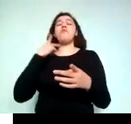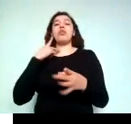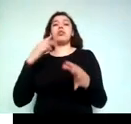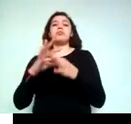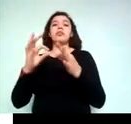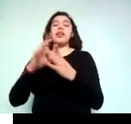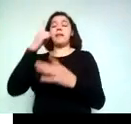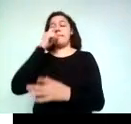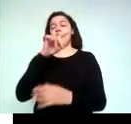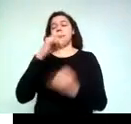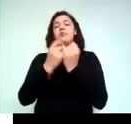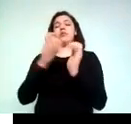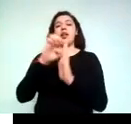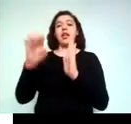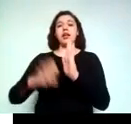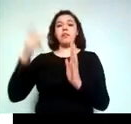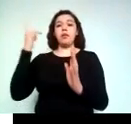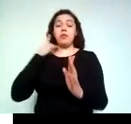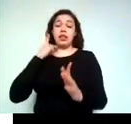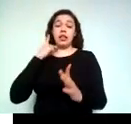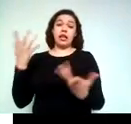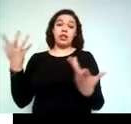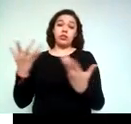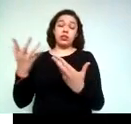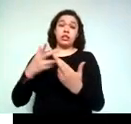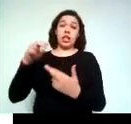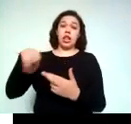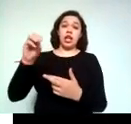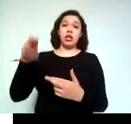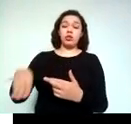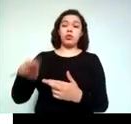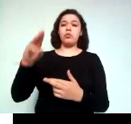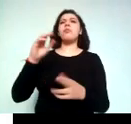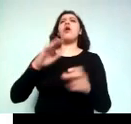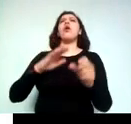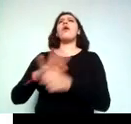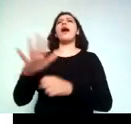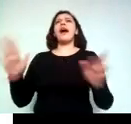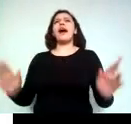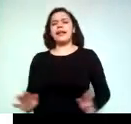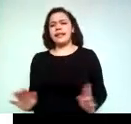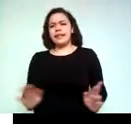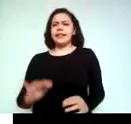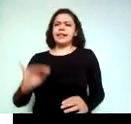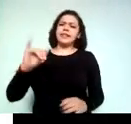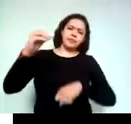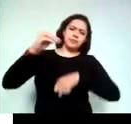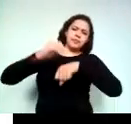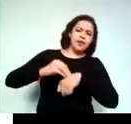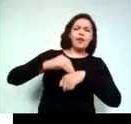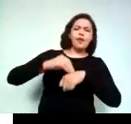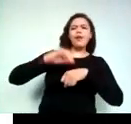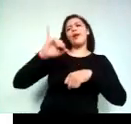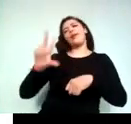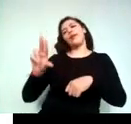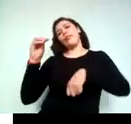ejemplo de la política que nos marca la normativa, qué tipo de cosas sí podemos incluir, qué tipo de cosas les